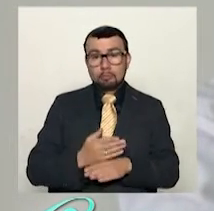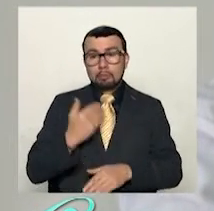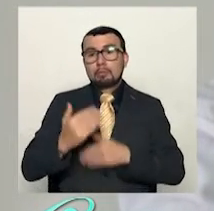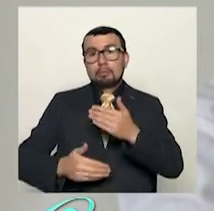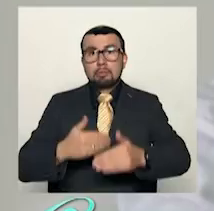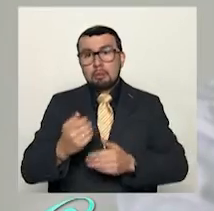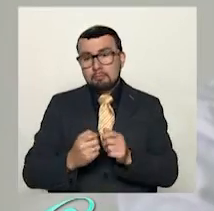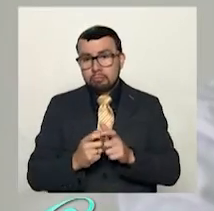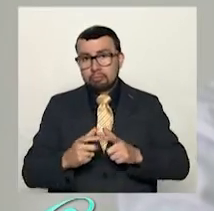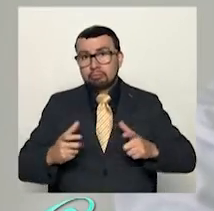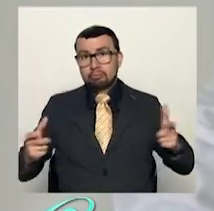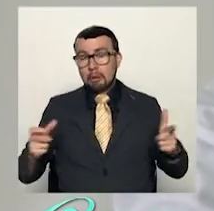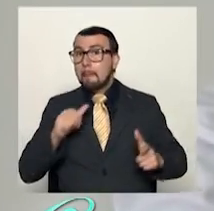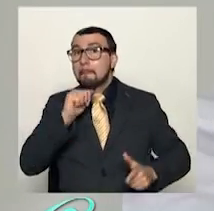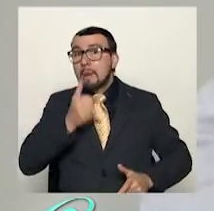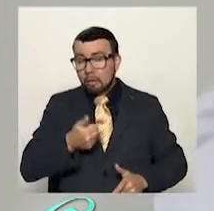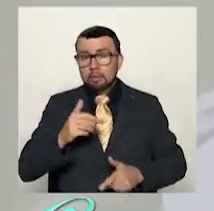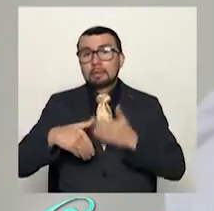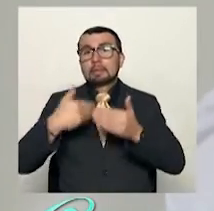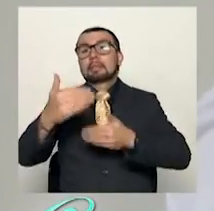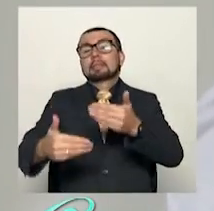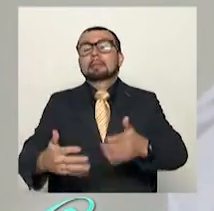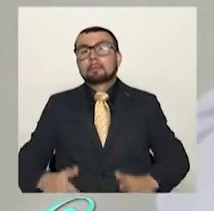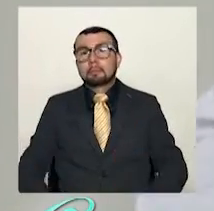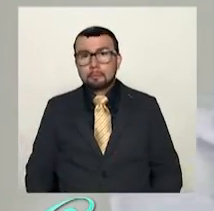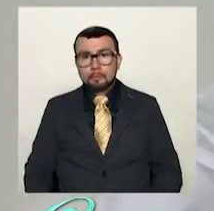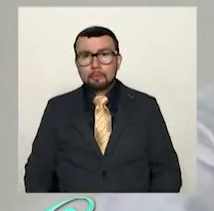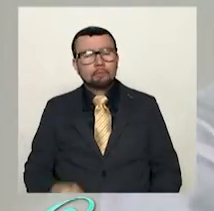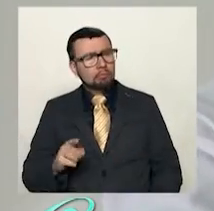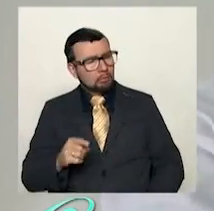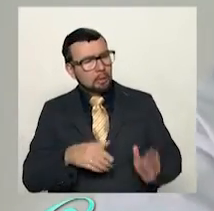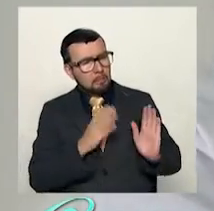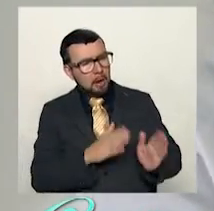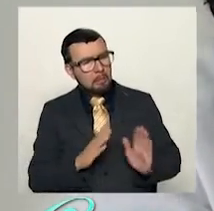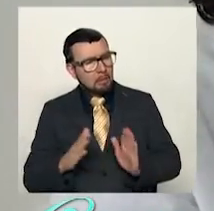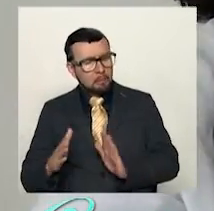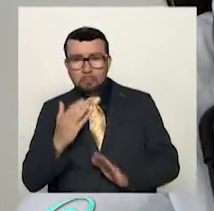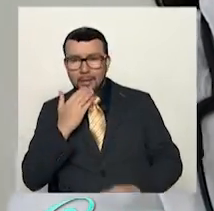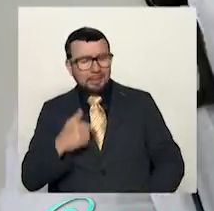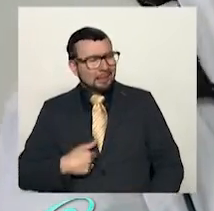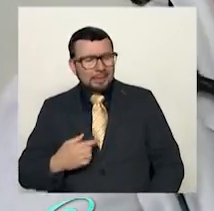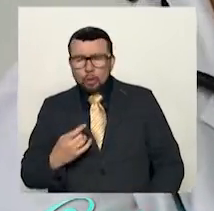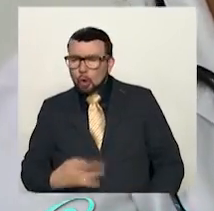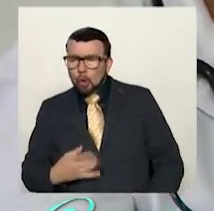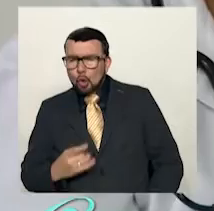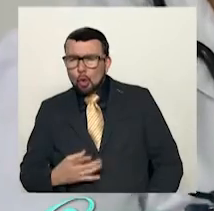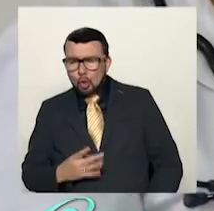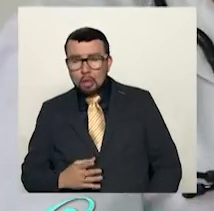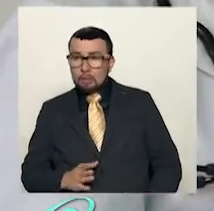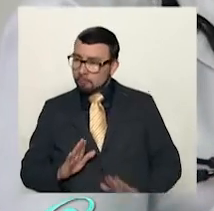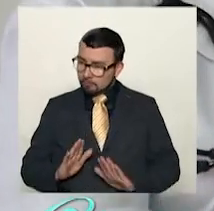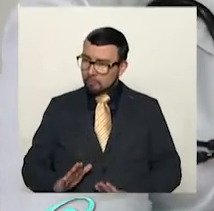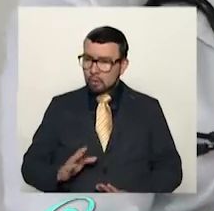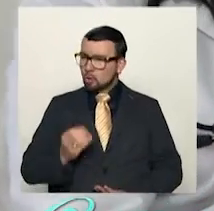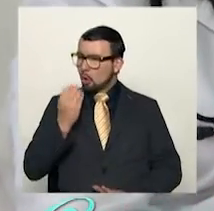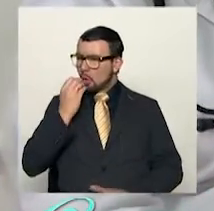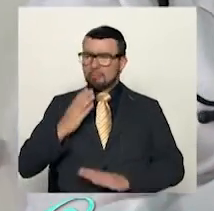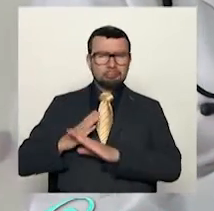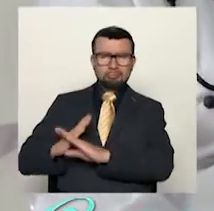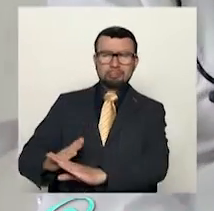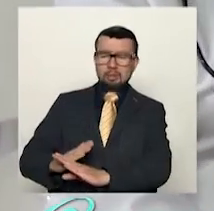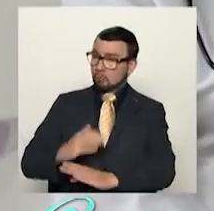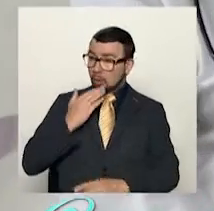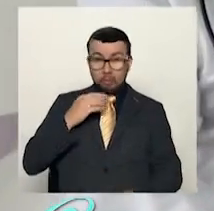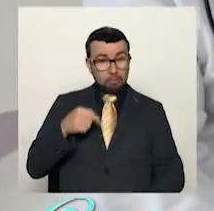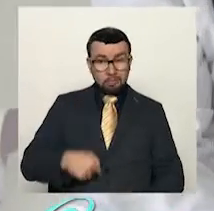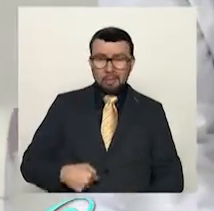y evitar pues las complicaciones de las que ya hablamos. Y en ese orden de ideas, ante un dolor, entonces es mejor dejar descansar el cuerpo, allá quienes tengan ese